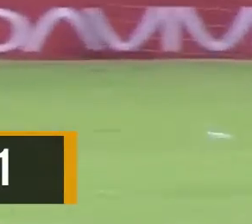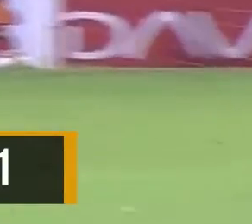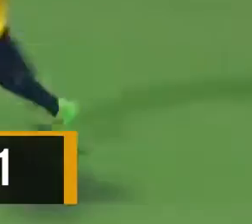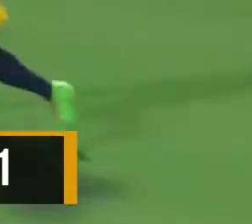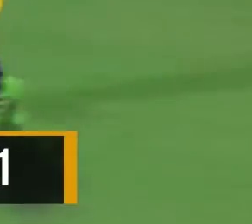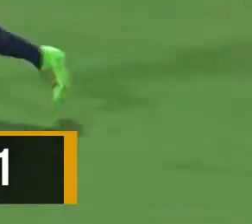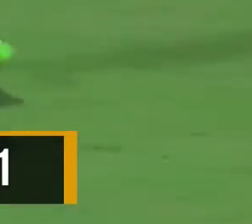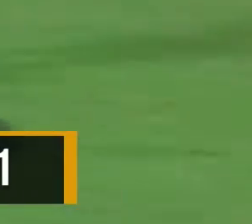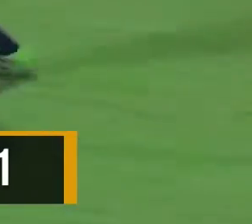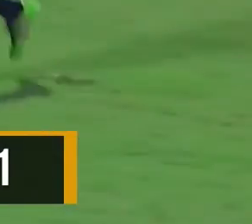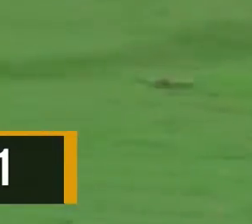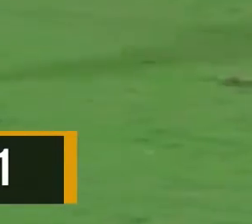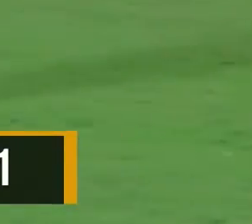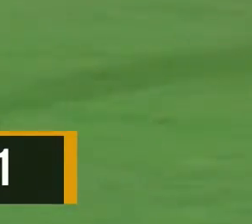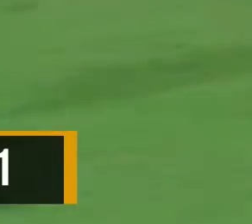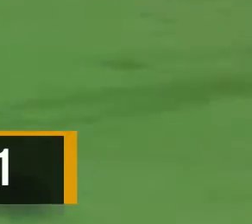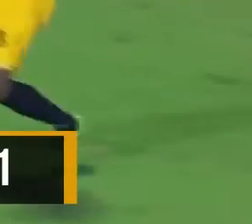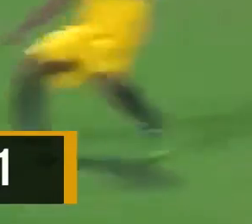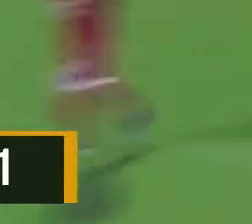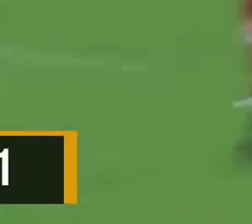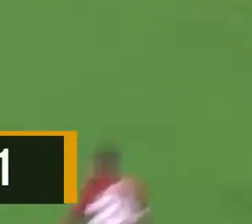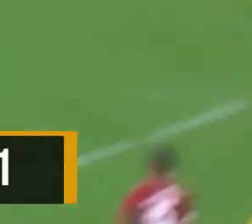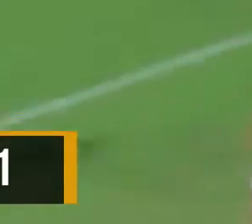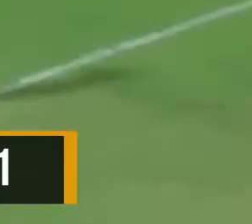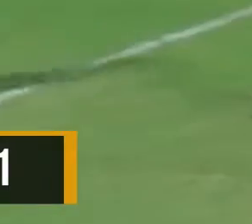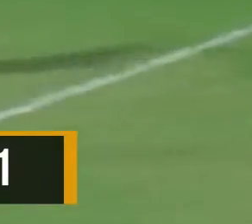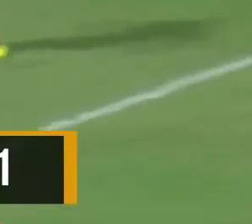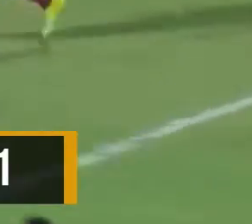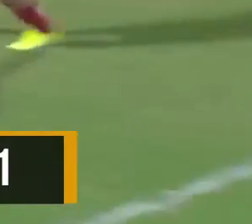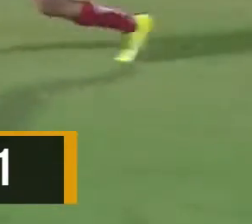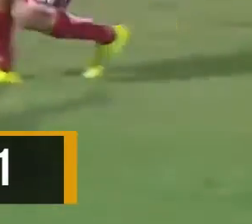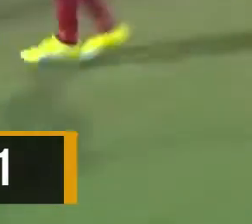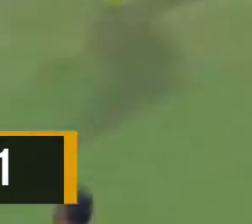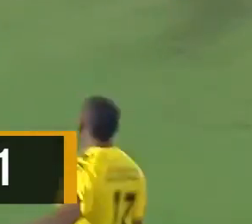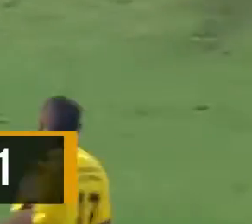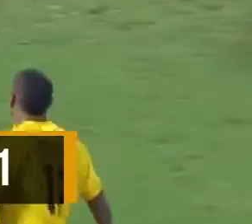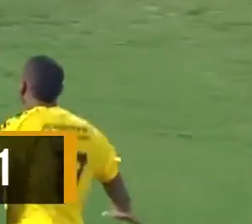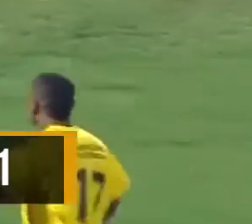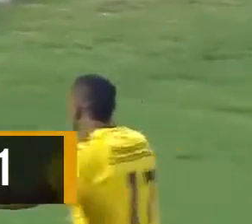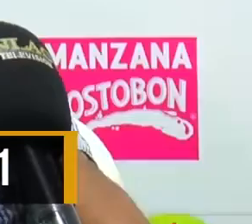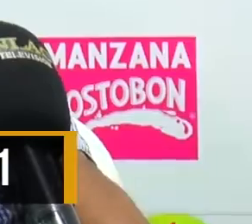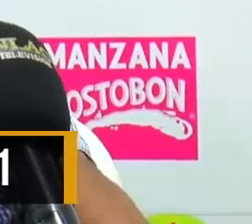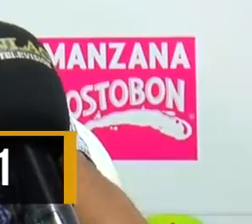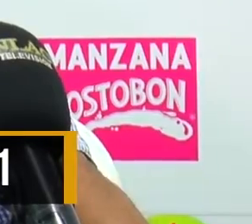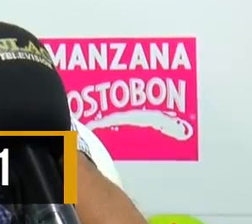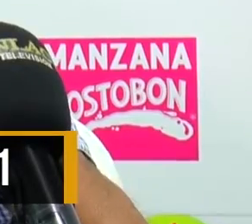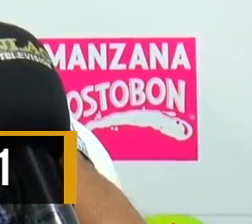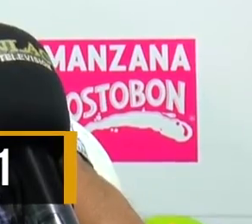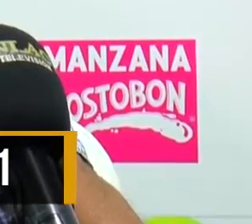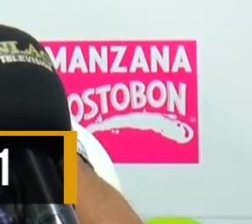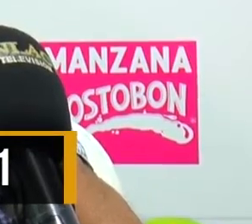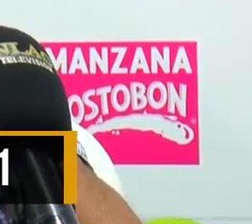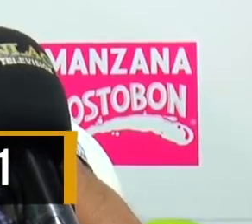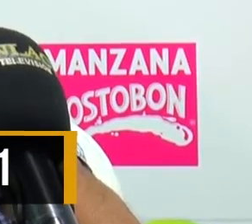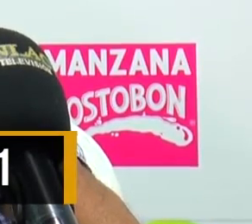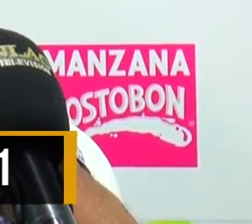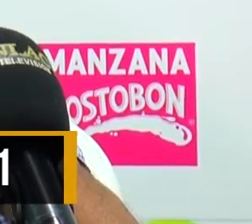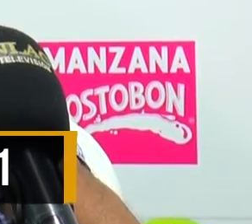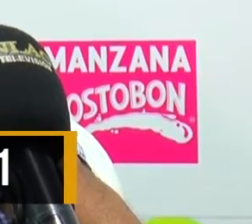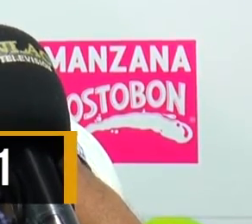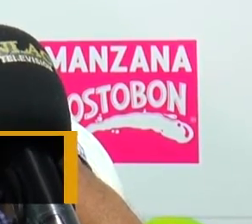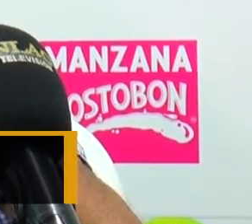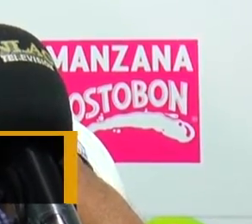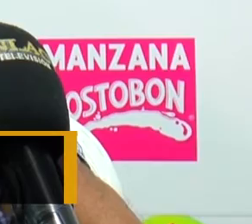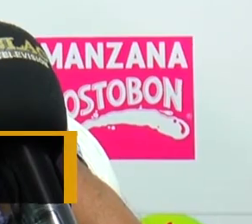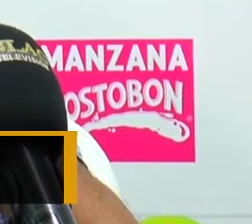¡Gol! ¡Del tiburón Romero para Alianza Petrolera! Más o menos el que vimos en el segundo.